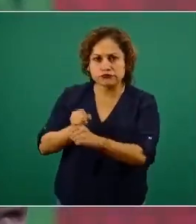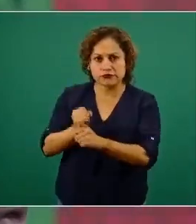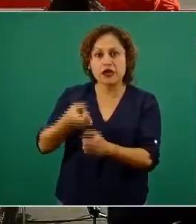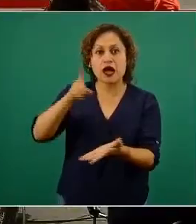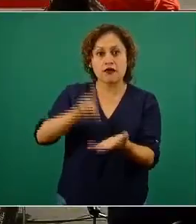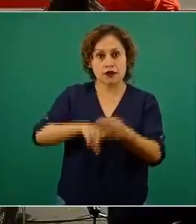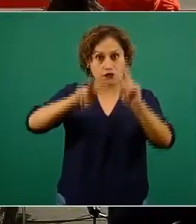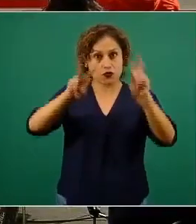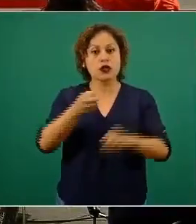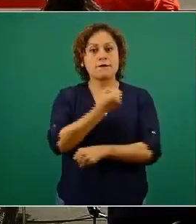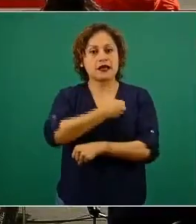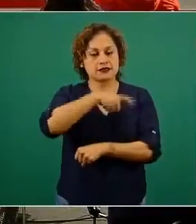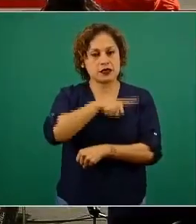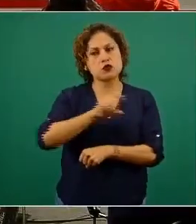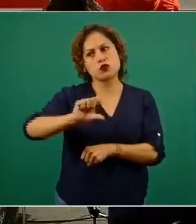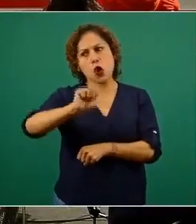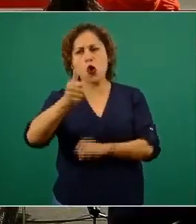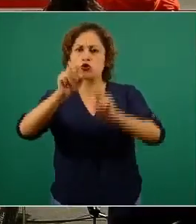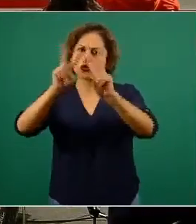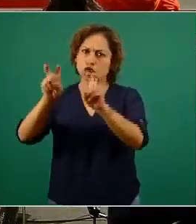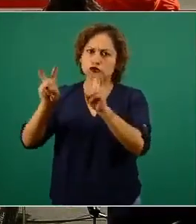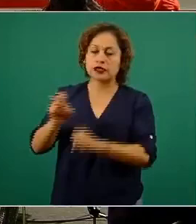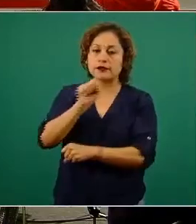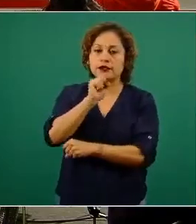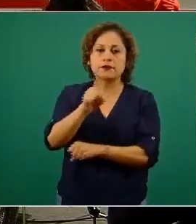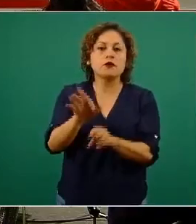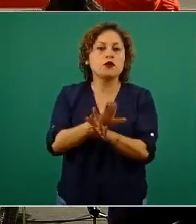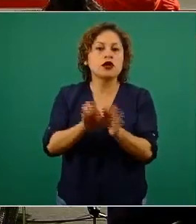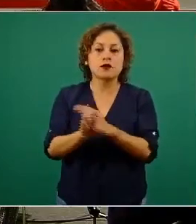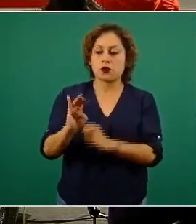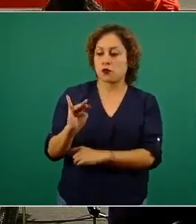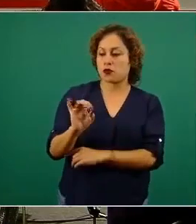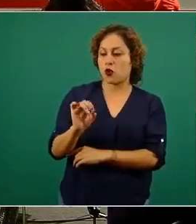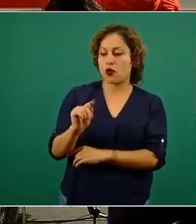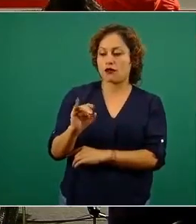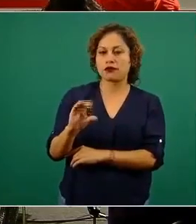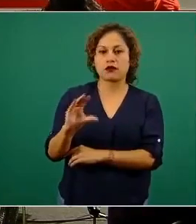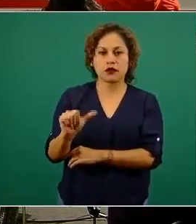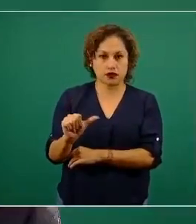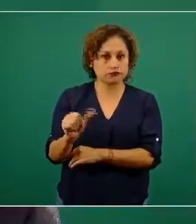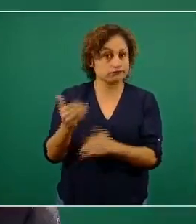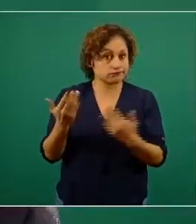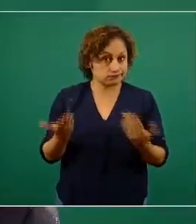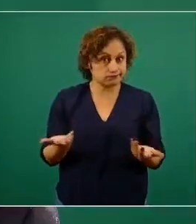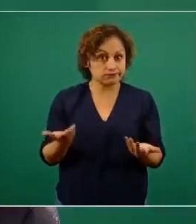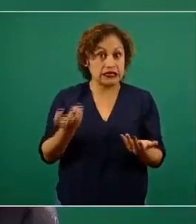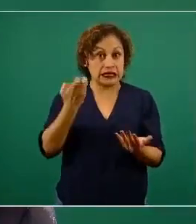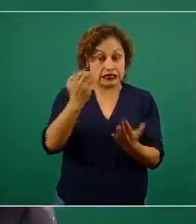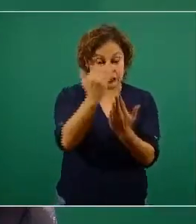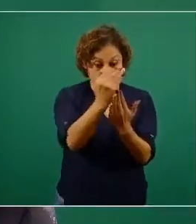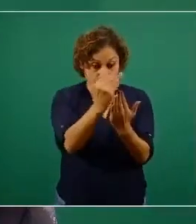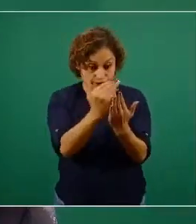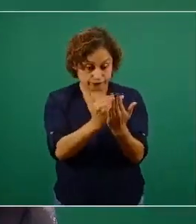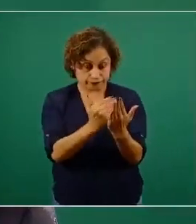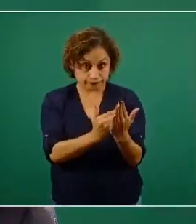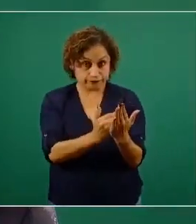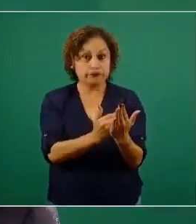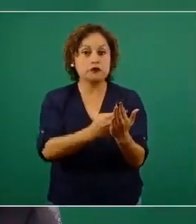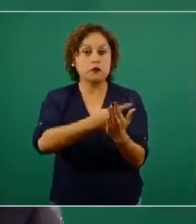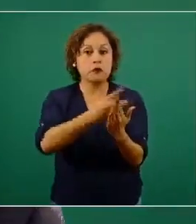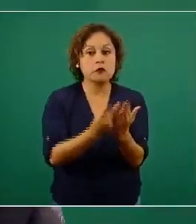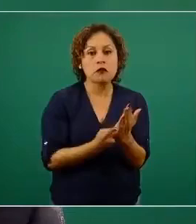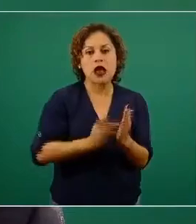salud, sino en otros aspectos, por ejemplo, la bioética. Entonces, este plan debe ser respetado